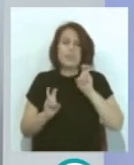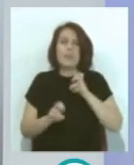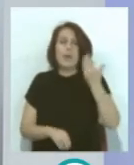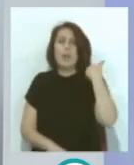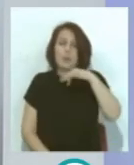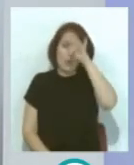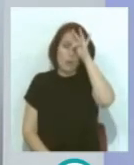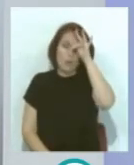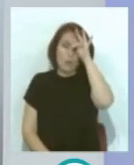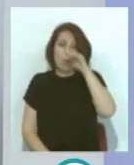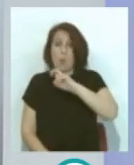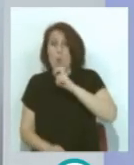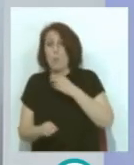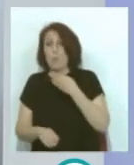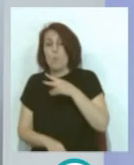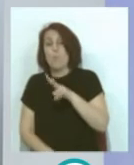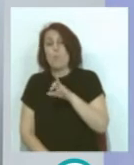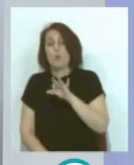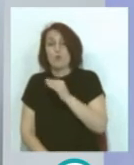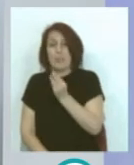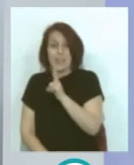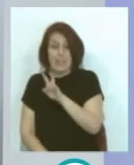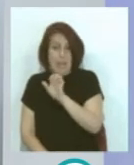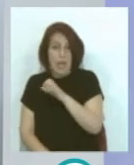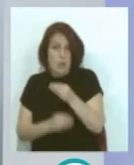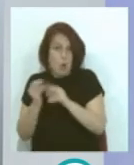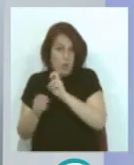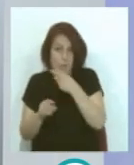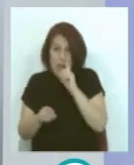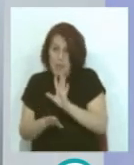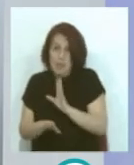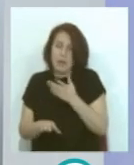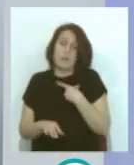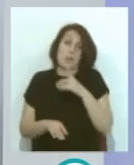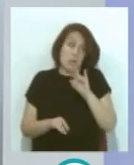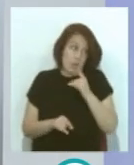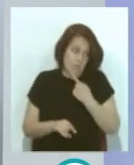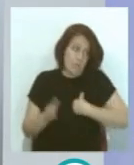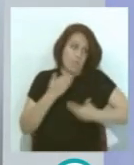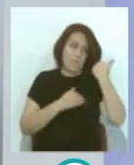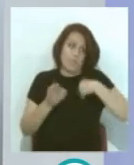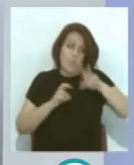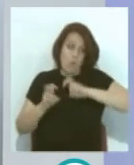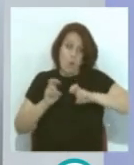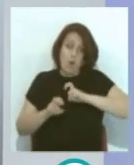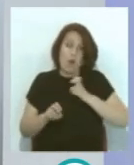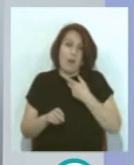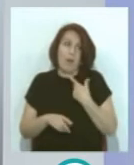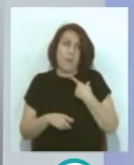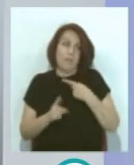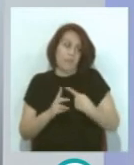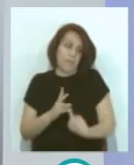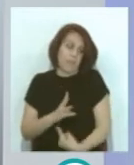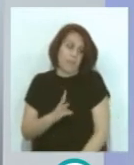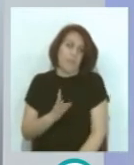Busqué hizo otra parecida. No, bueno, y si empezamos a tirar de meroteca, no vamos a llegar a ningún lado, por eso digo,